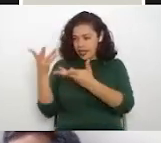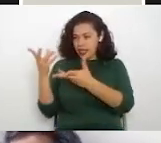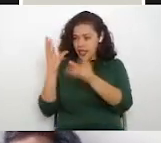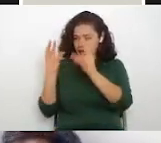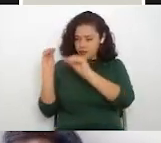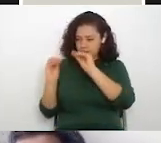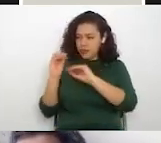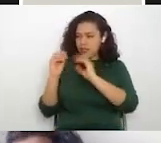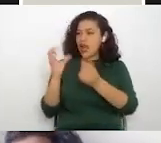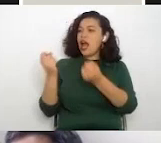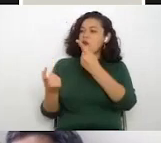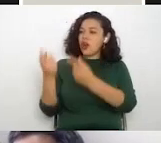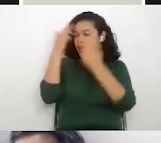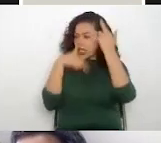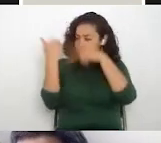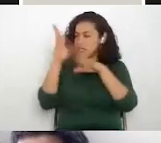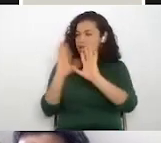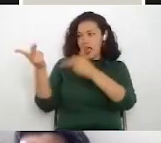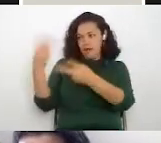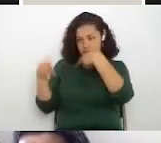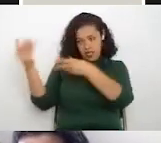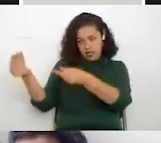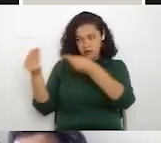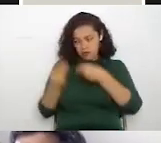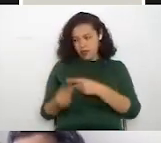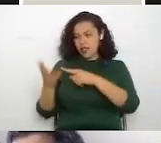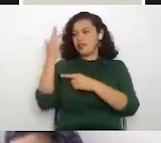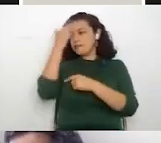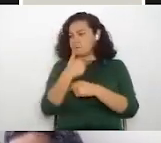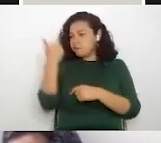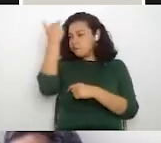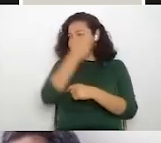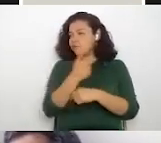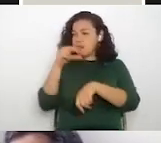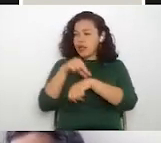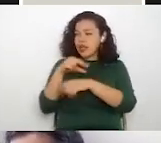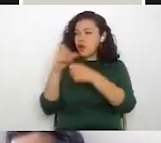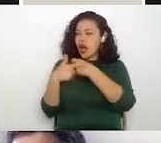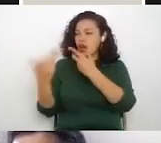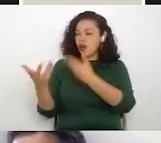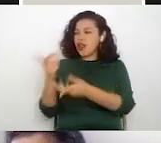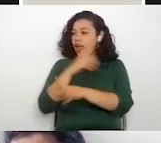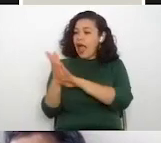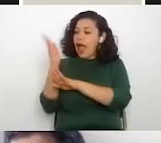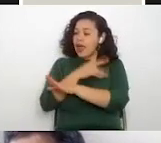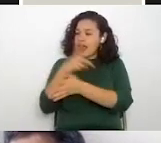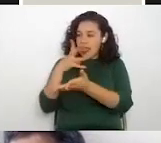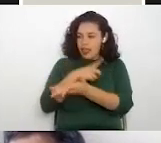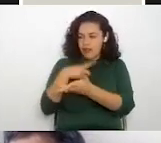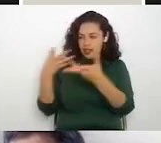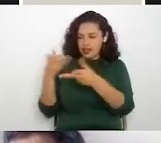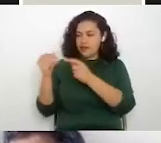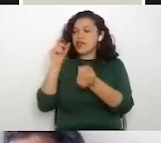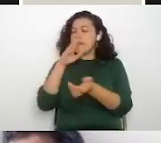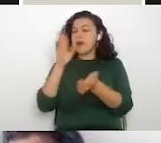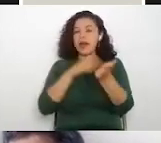piden ciertos análisis que ya traigan resultados de análisis. Igual también en la documentación para el contrato